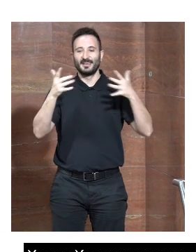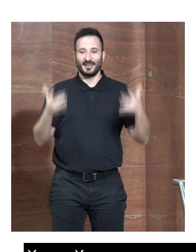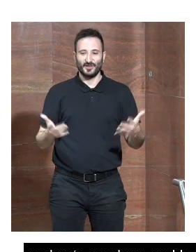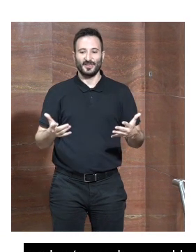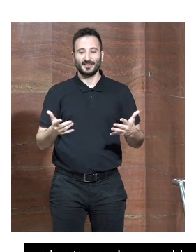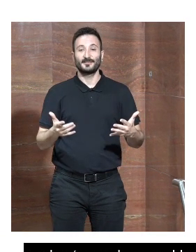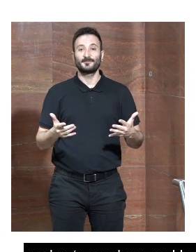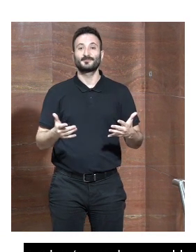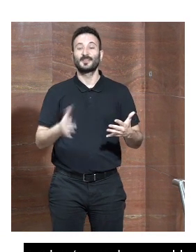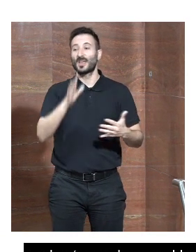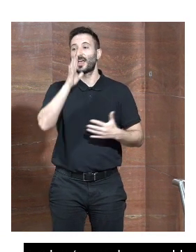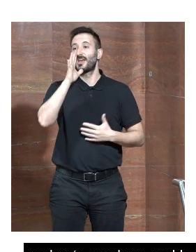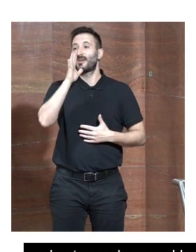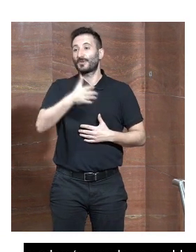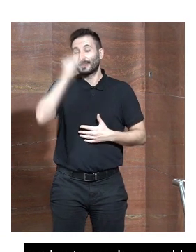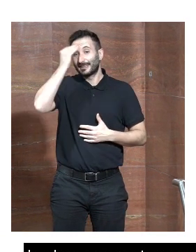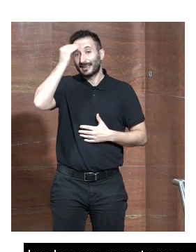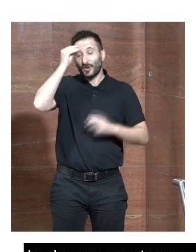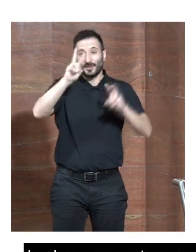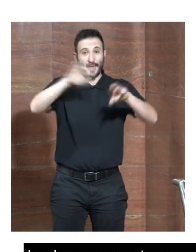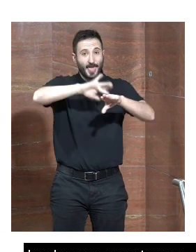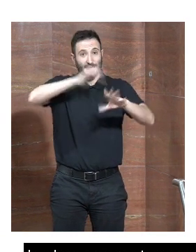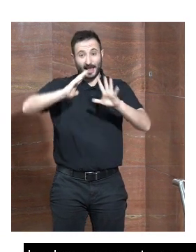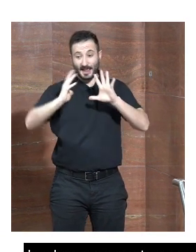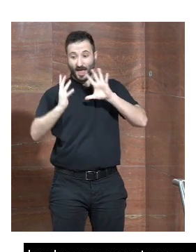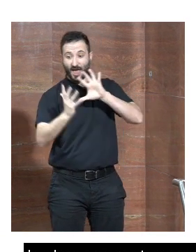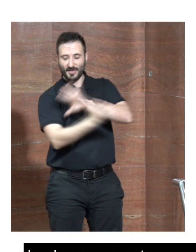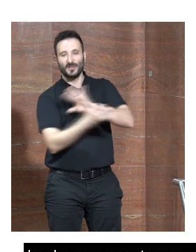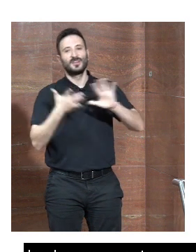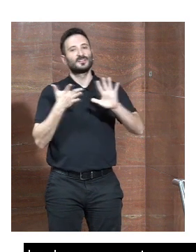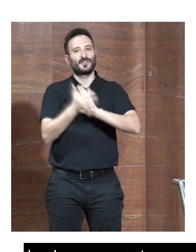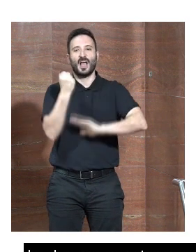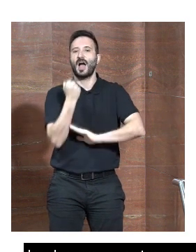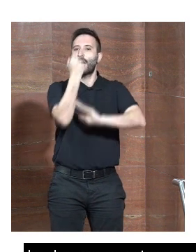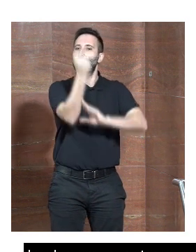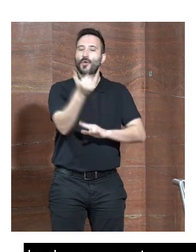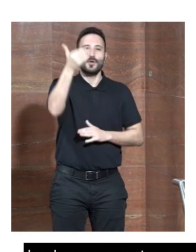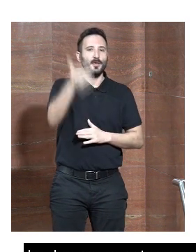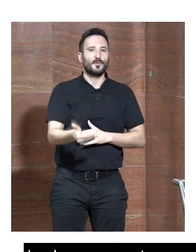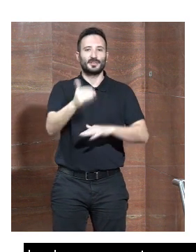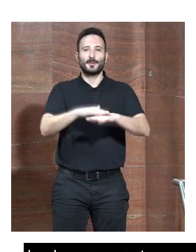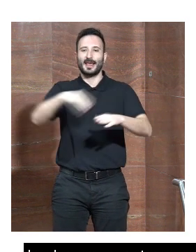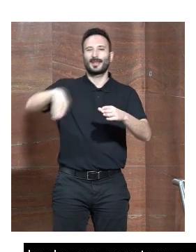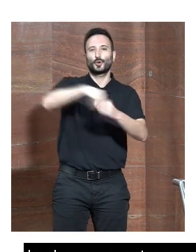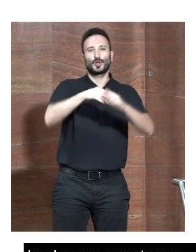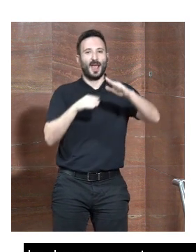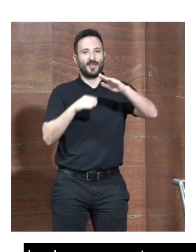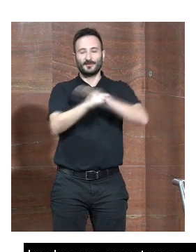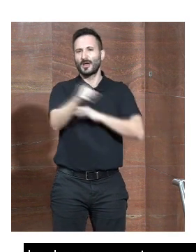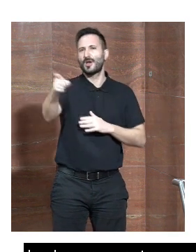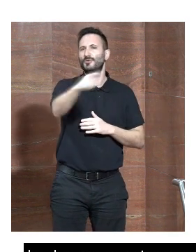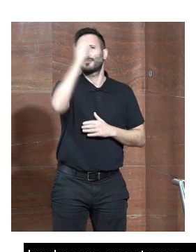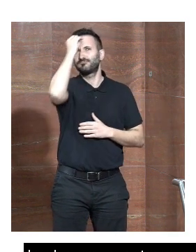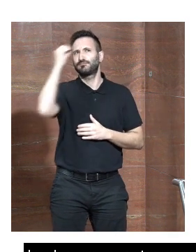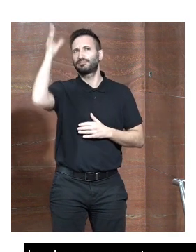Y por eso digo que yo creo que la digitalización es un aliado muy importante de la inclusión y la accesibilidad. Pensad en un